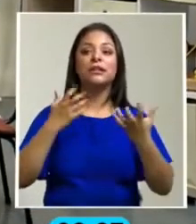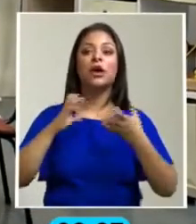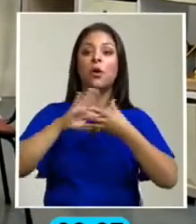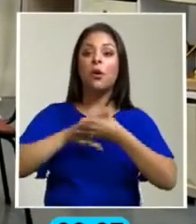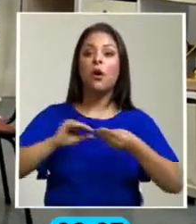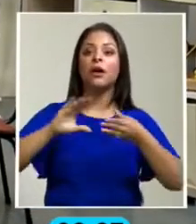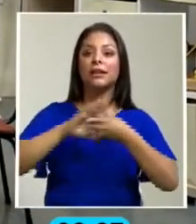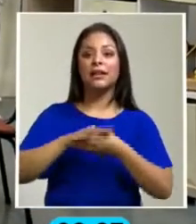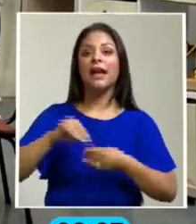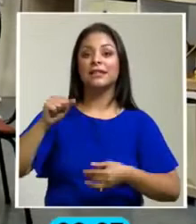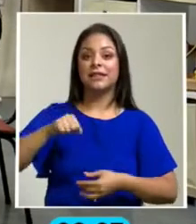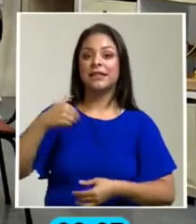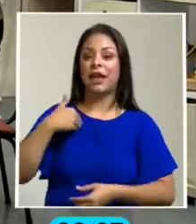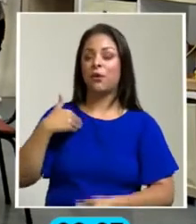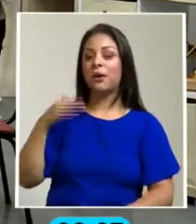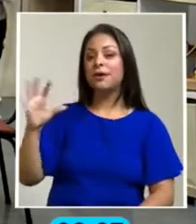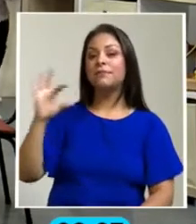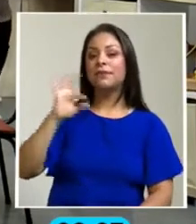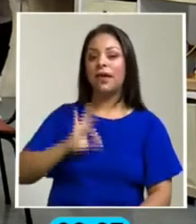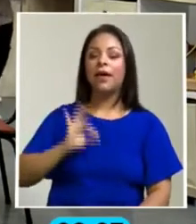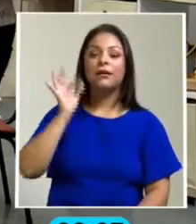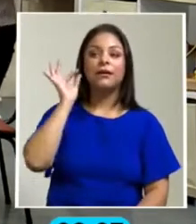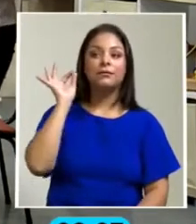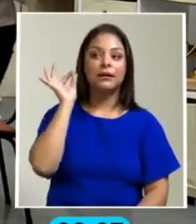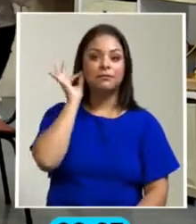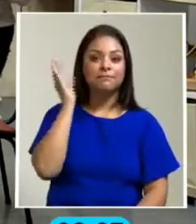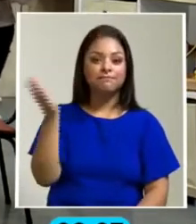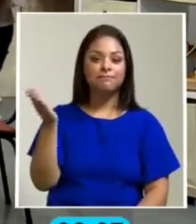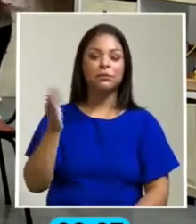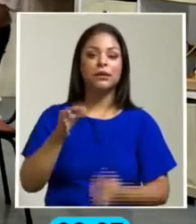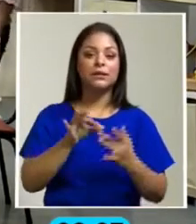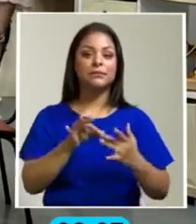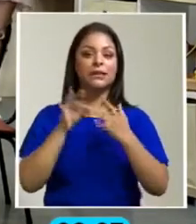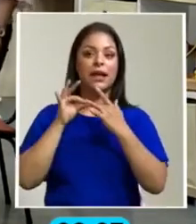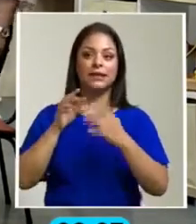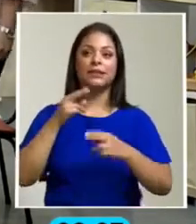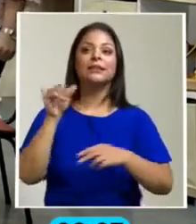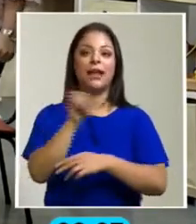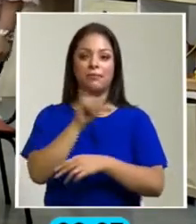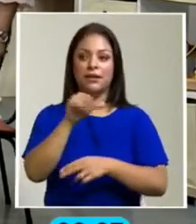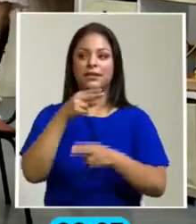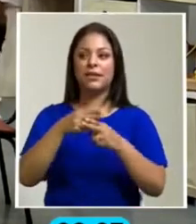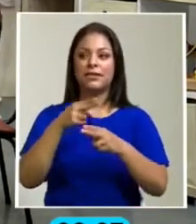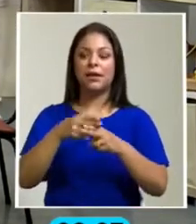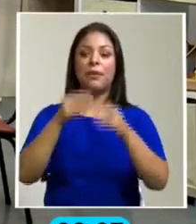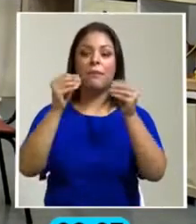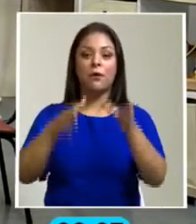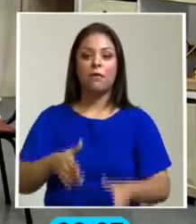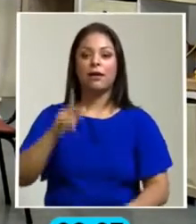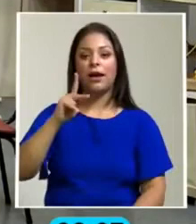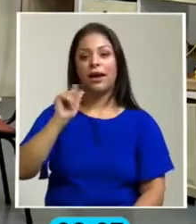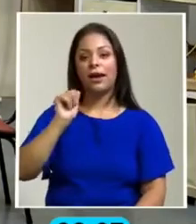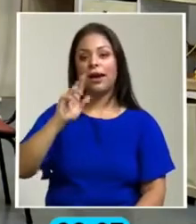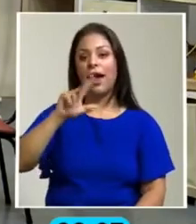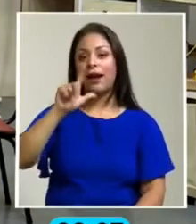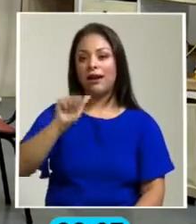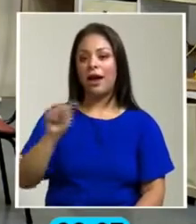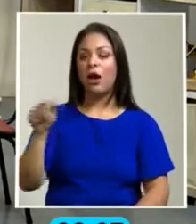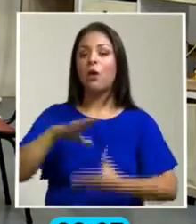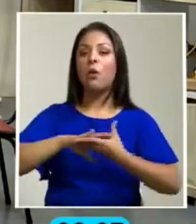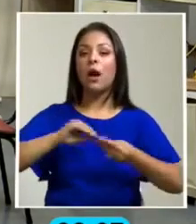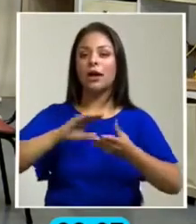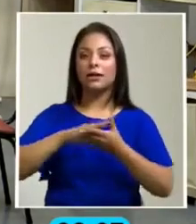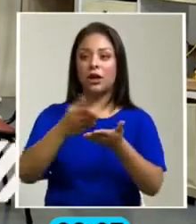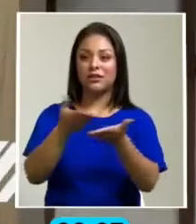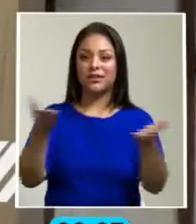una invitada muy especial. Ella también se llama Niña Carla. Niña Carla, cuéntales a los niños y niñas. Bueno, muy buenos